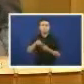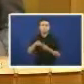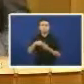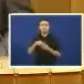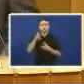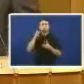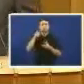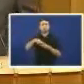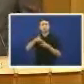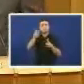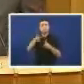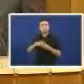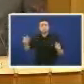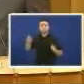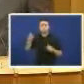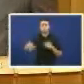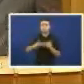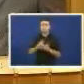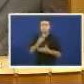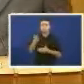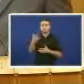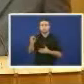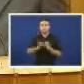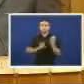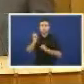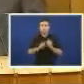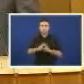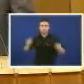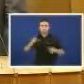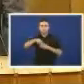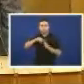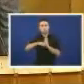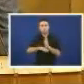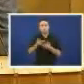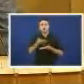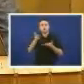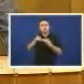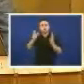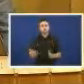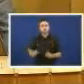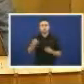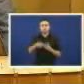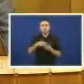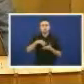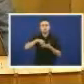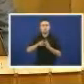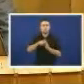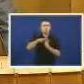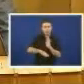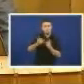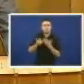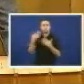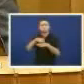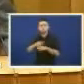o incremento atras 250% do programa de ajuda no fogar o aposta en marcha do plan de inclusión social e